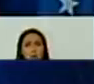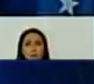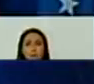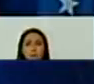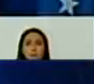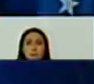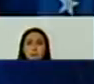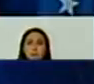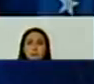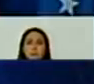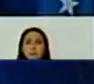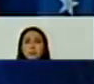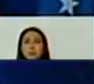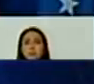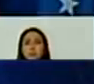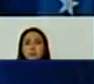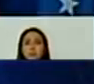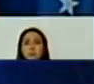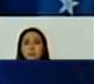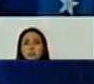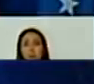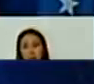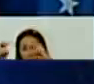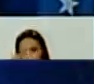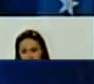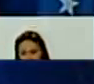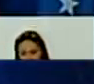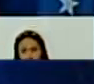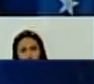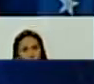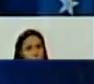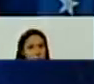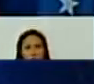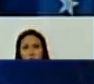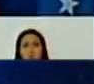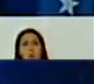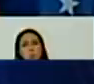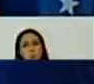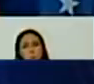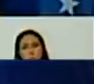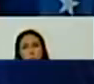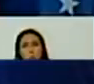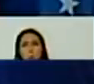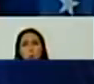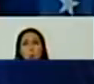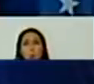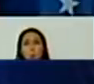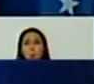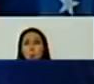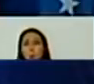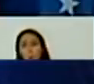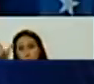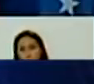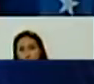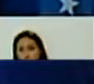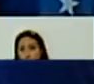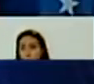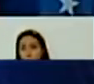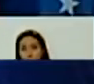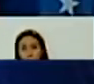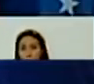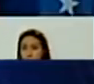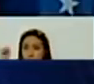totalmente acumuladas en este caso, donde se evidenciaba que no había sido un suicidio, sino un